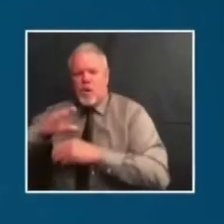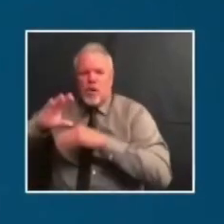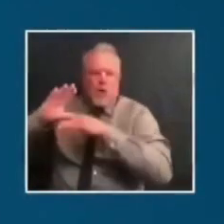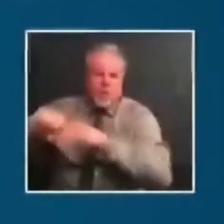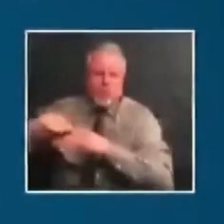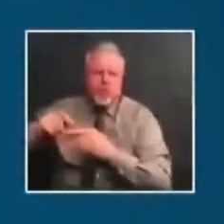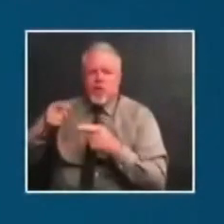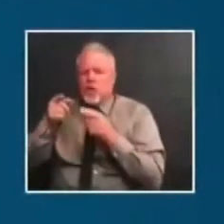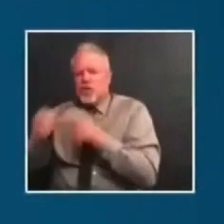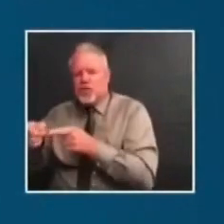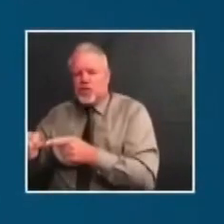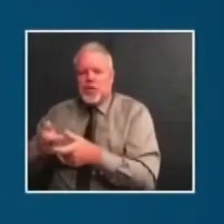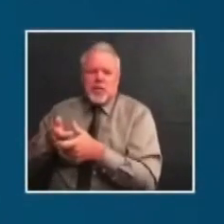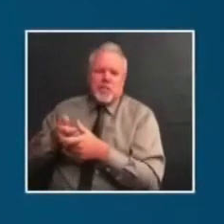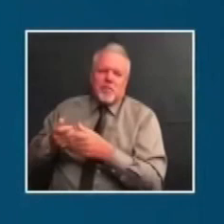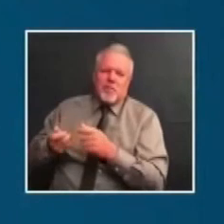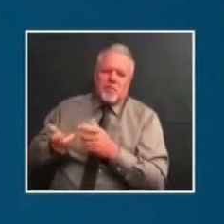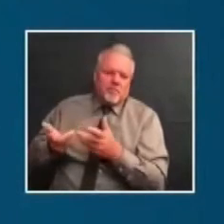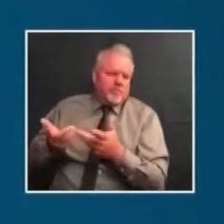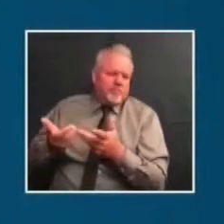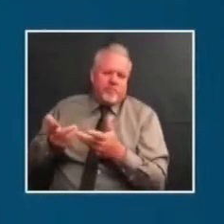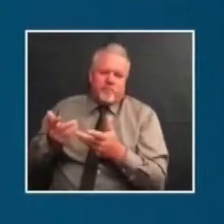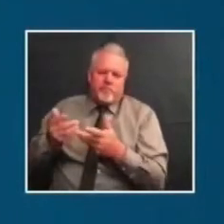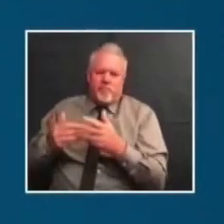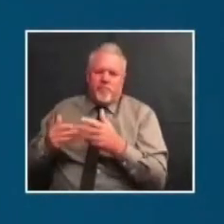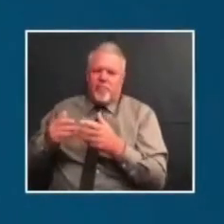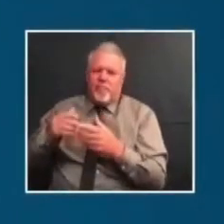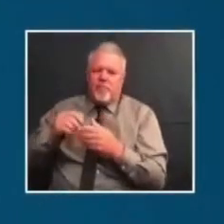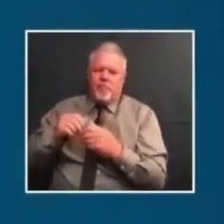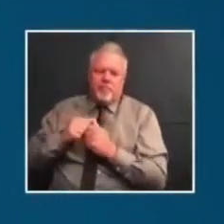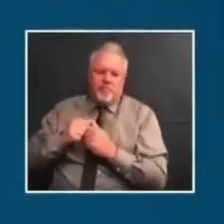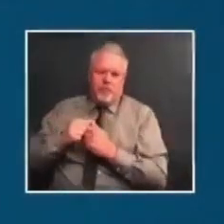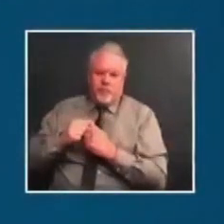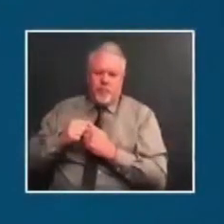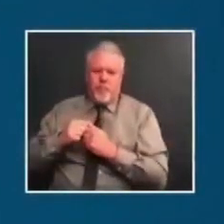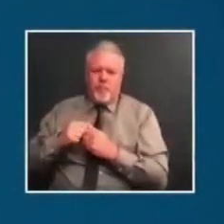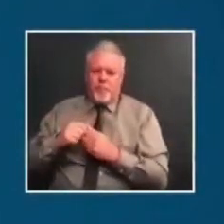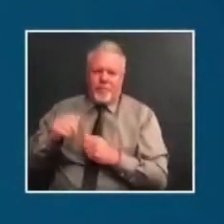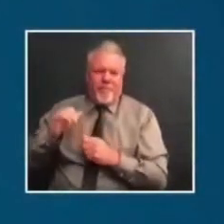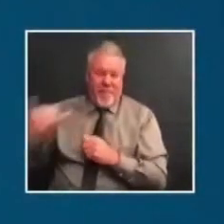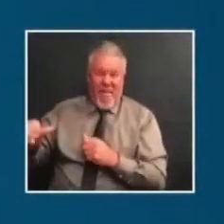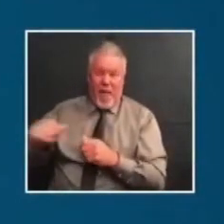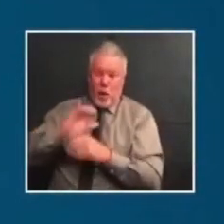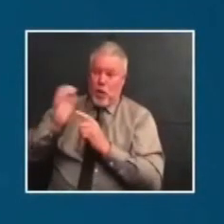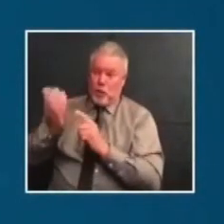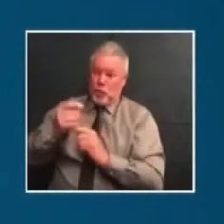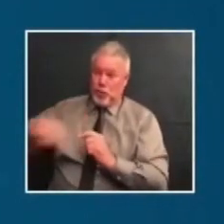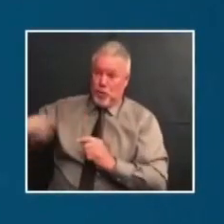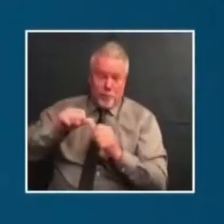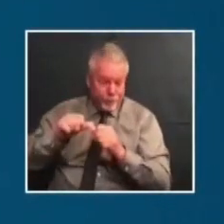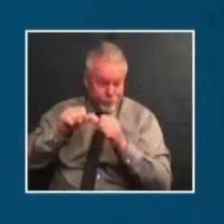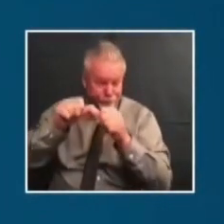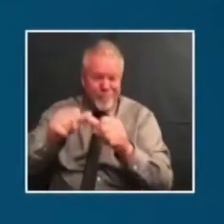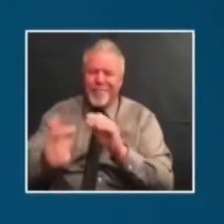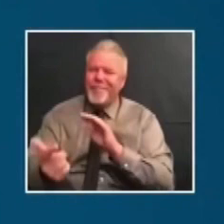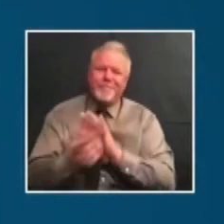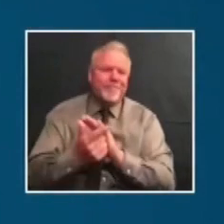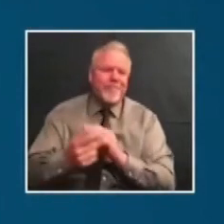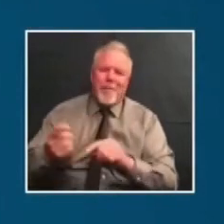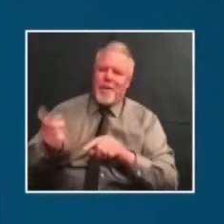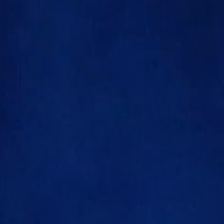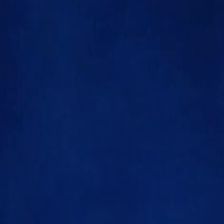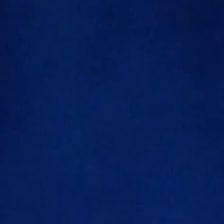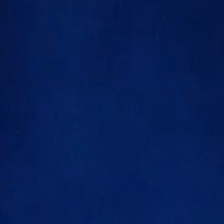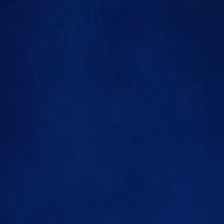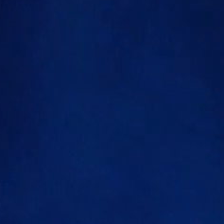denunció. Era una cultura en la que no se podía decir que no al gobernador y si le molestaba a él o a sus altos cargos te echaban hacia un lado o